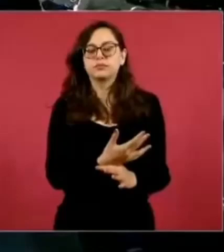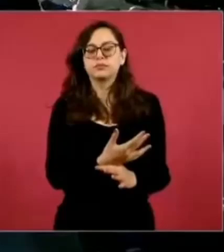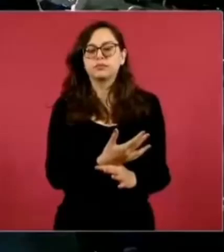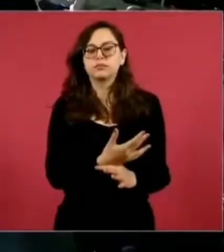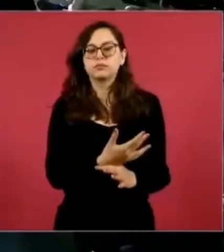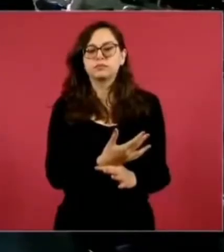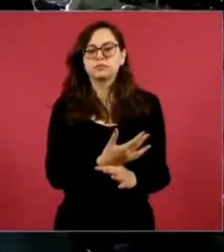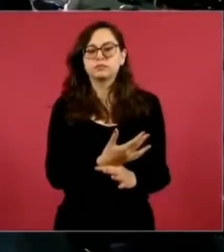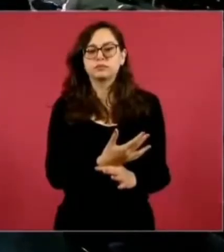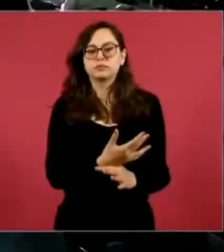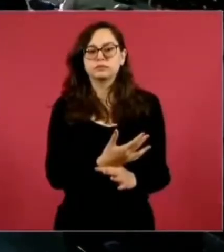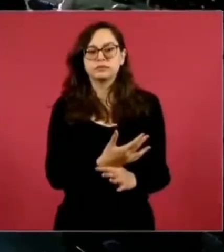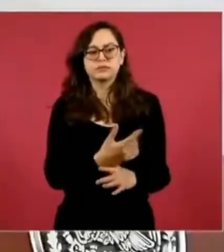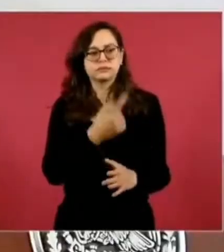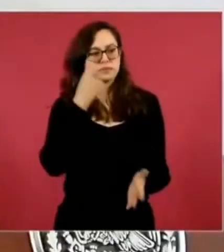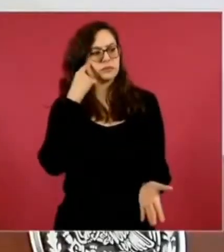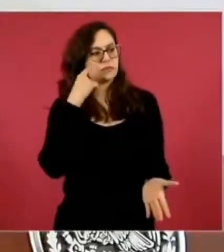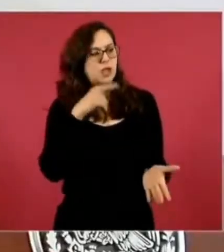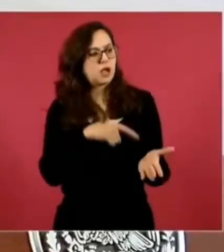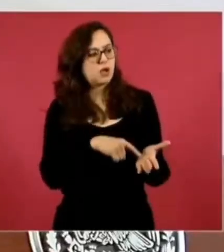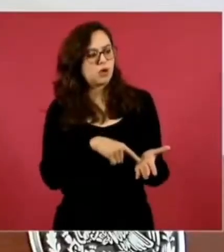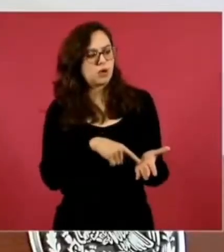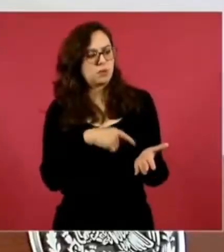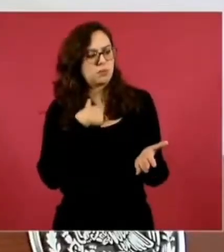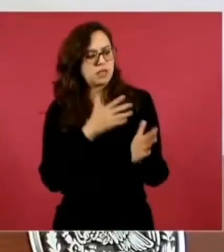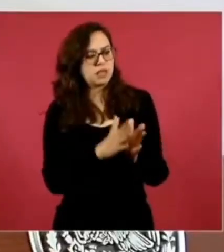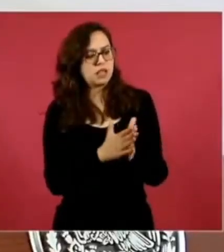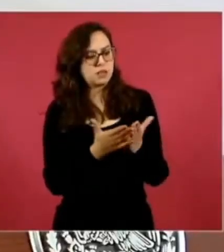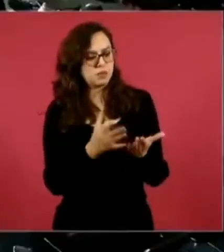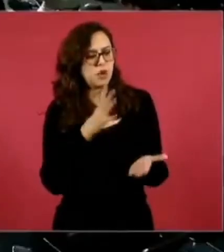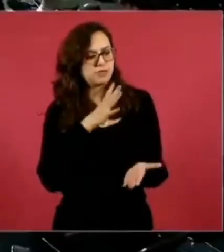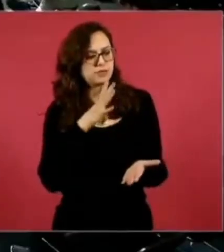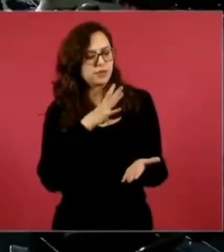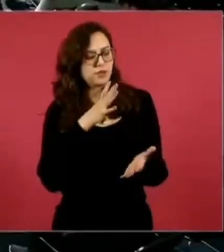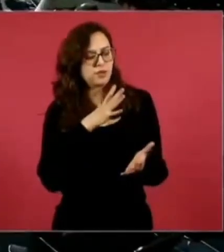Yo creo que lo tengo en mi libro.